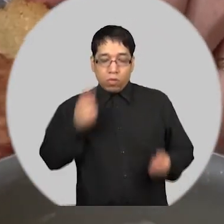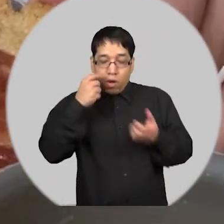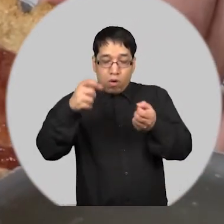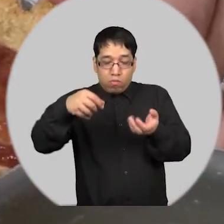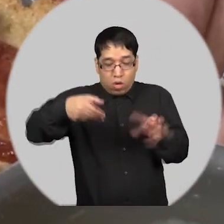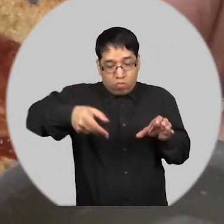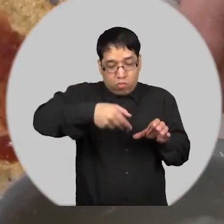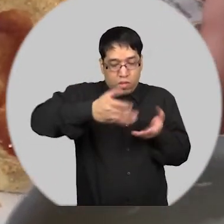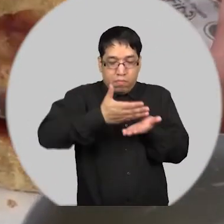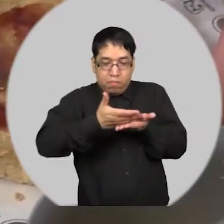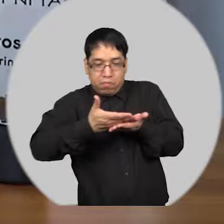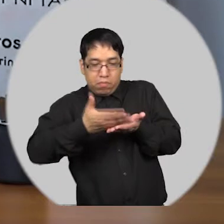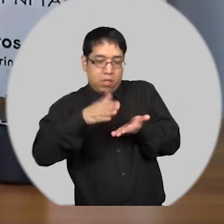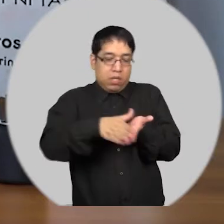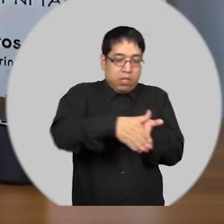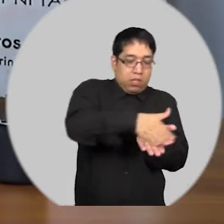esparciendo un chiquitito.